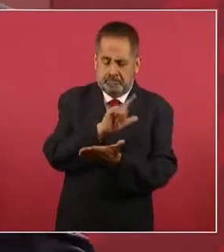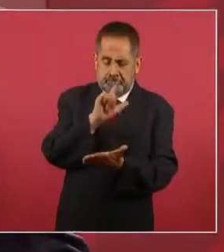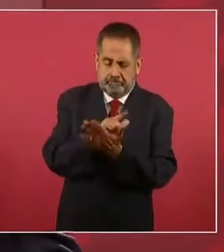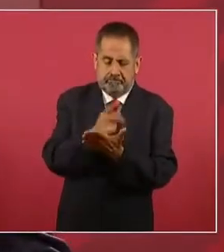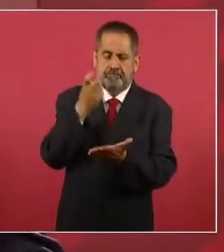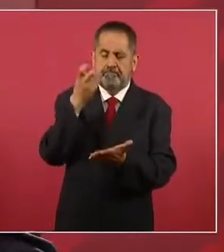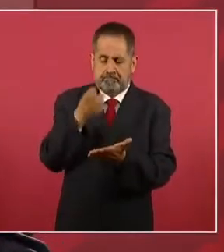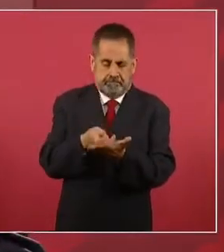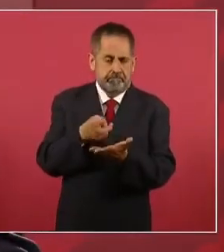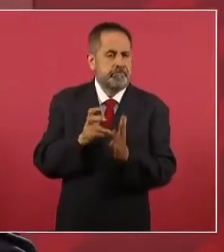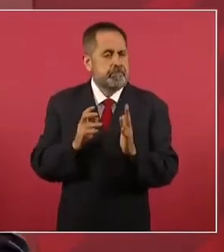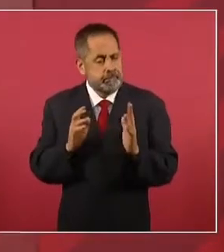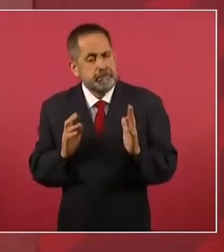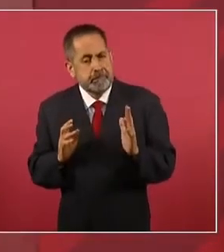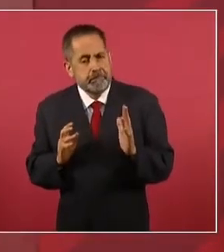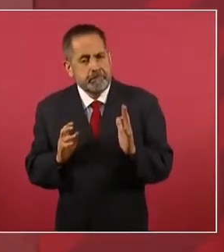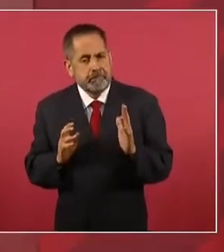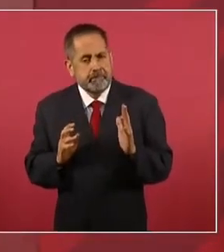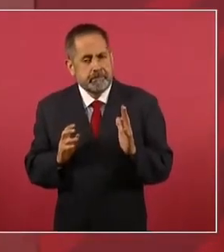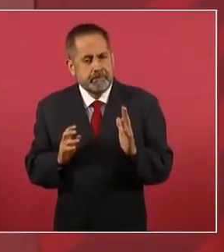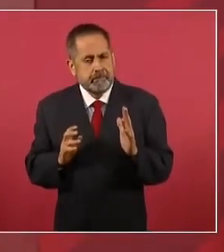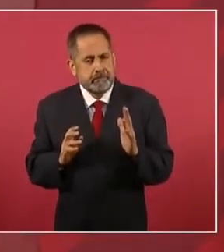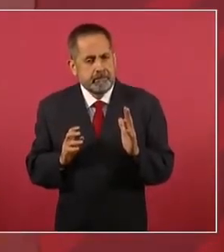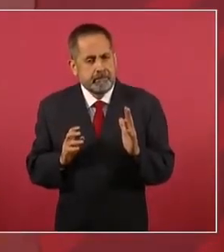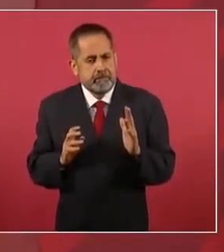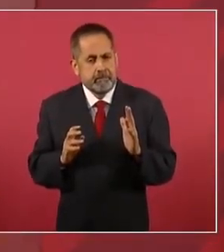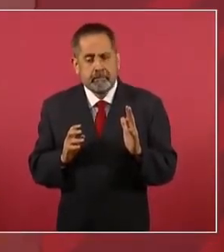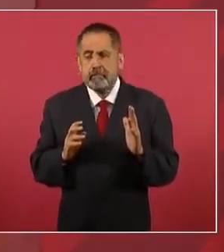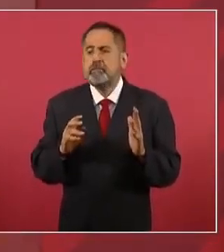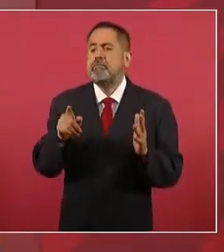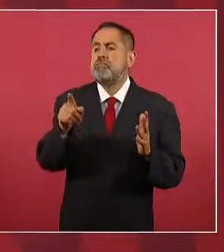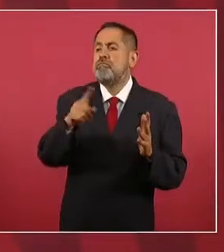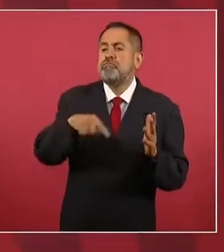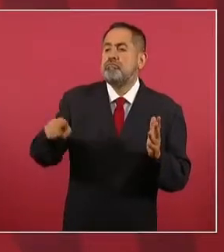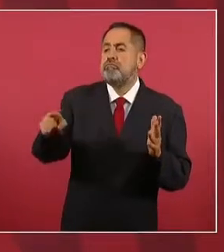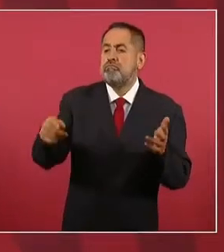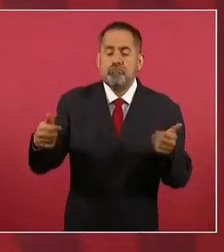ley, no el hombre y la mujer para la ley.